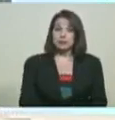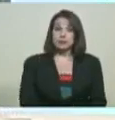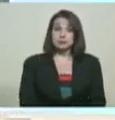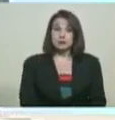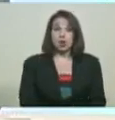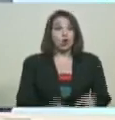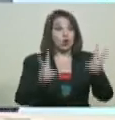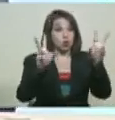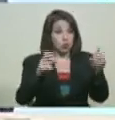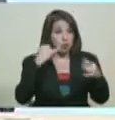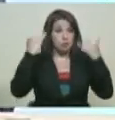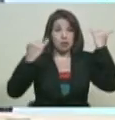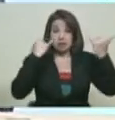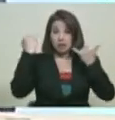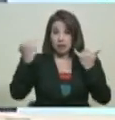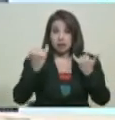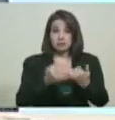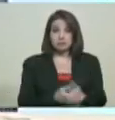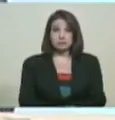nuevas ideas